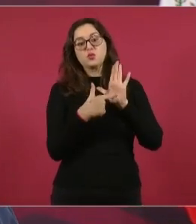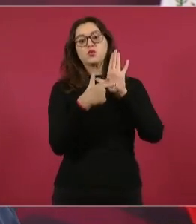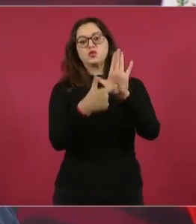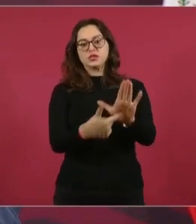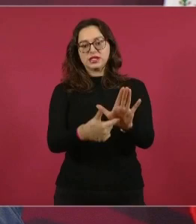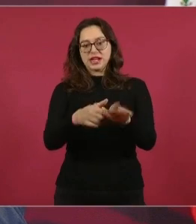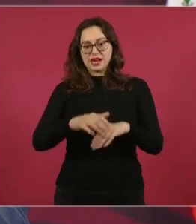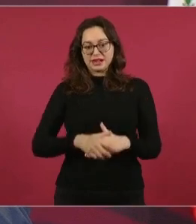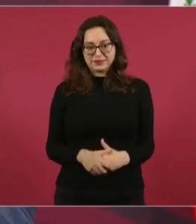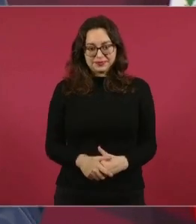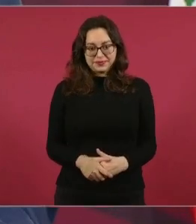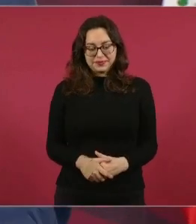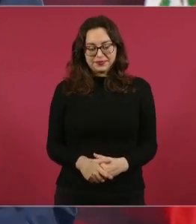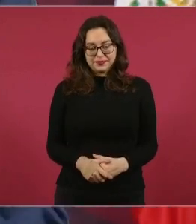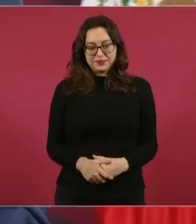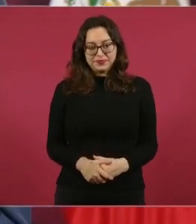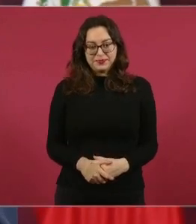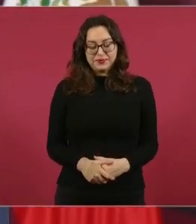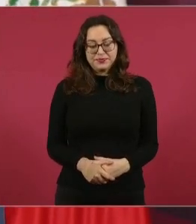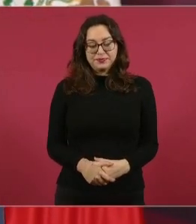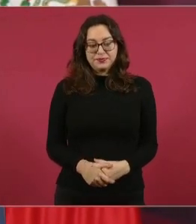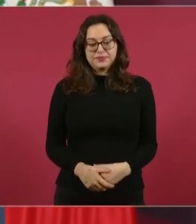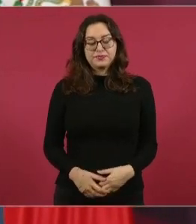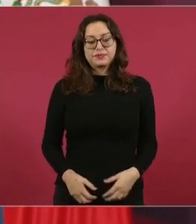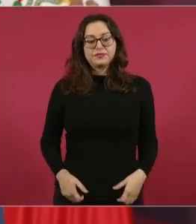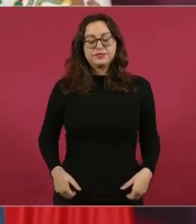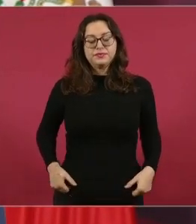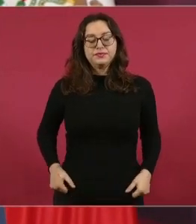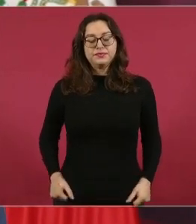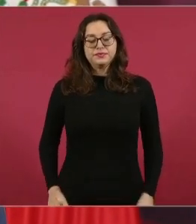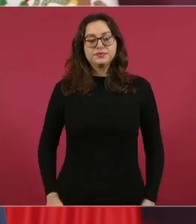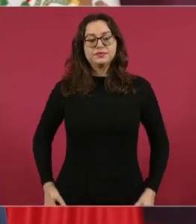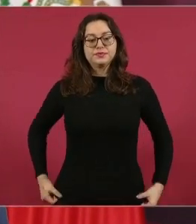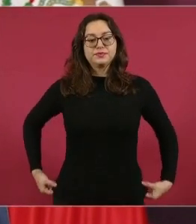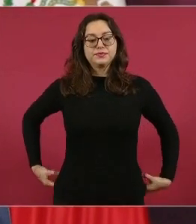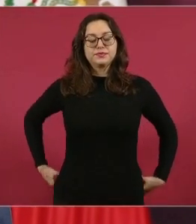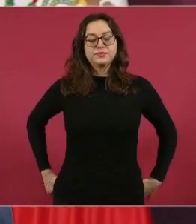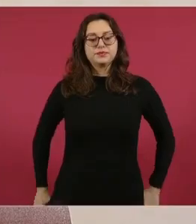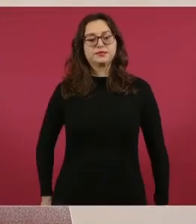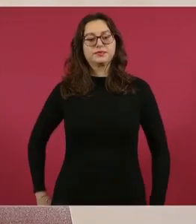Ya las noticias del